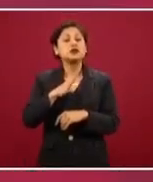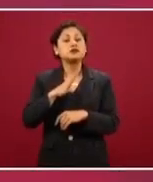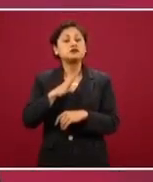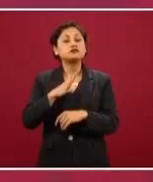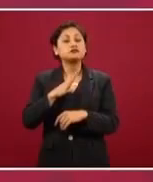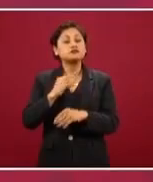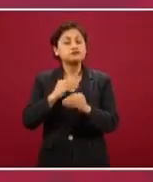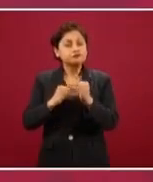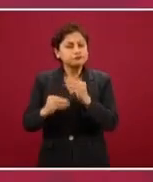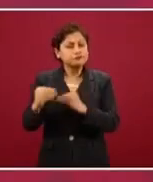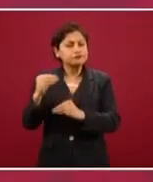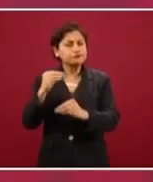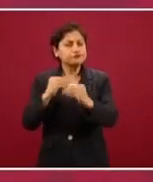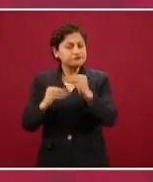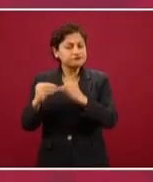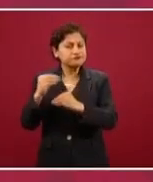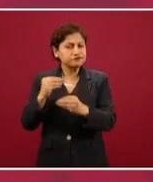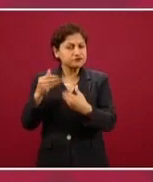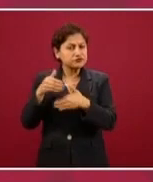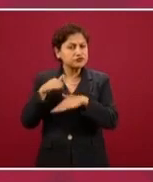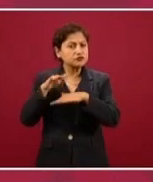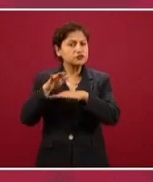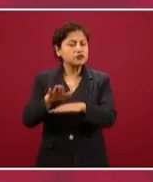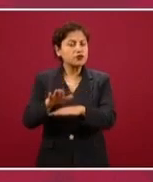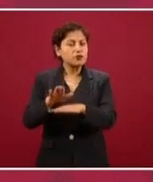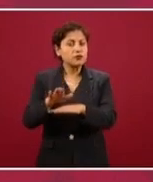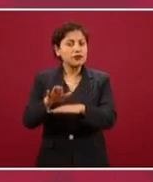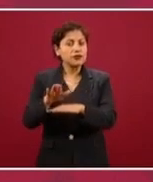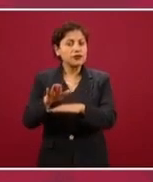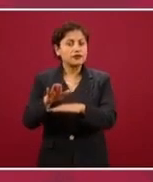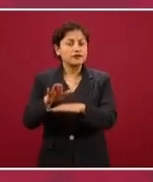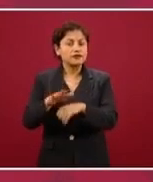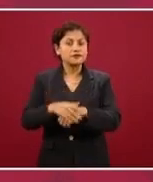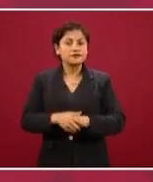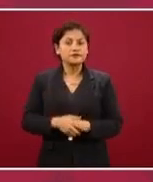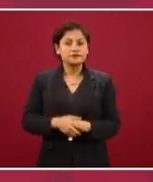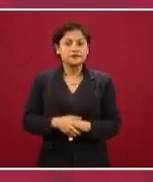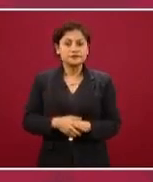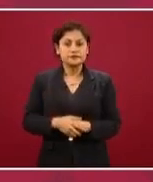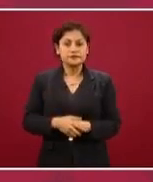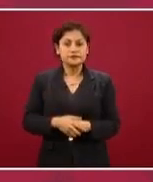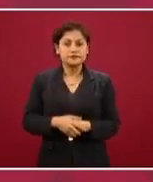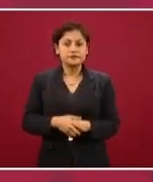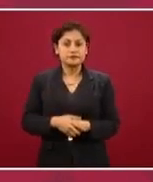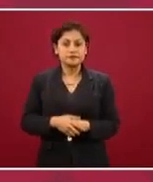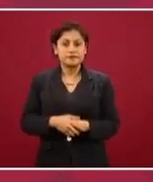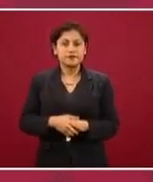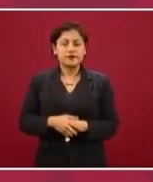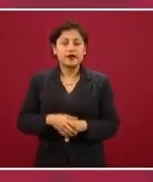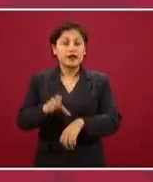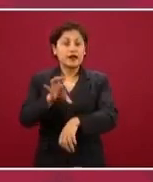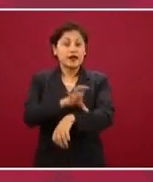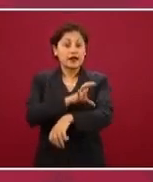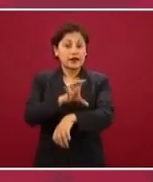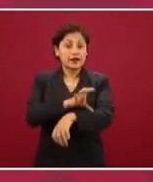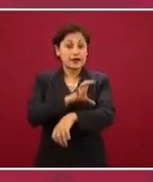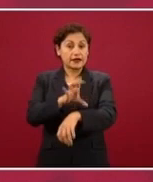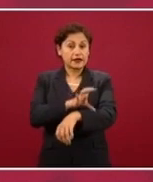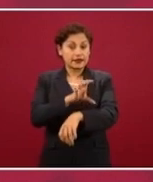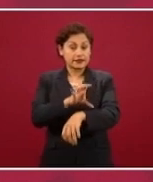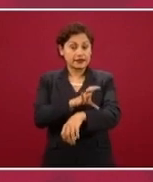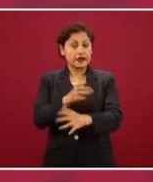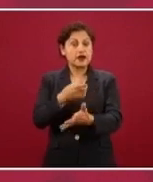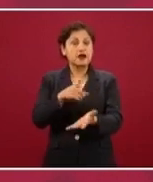acerca del costo por transmisión de energía, la Comisión Federal